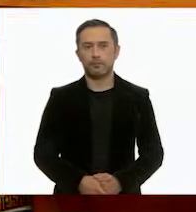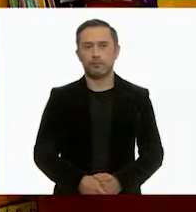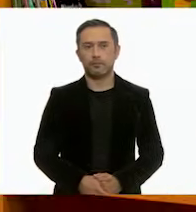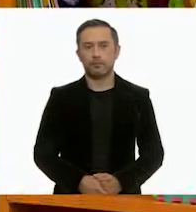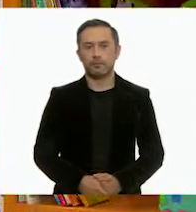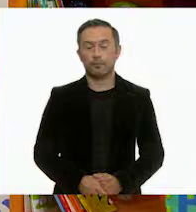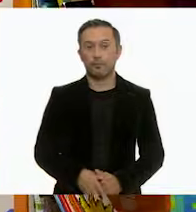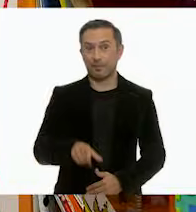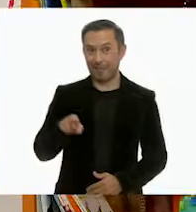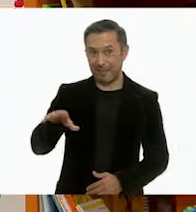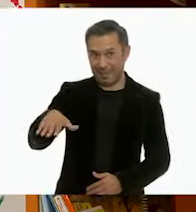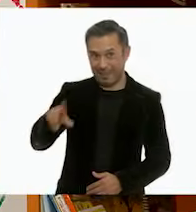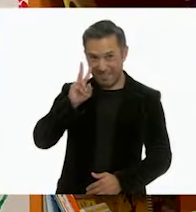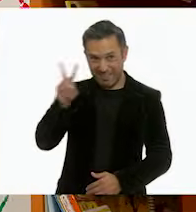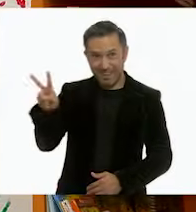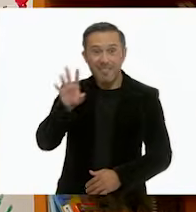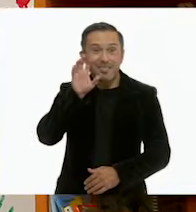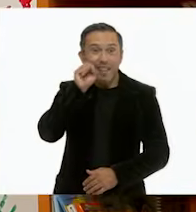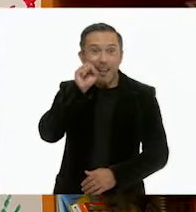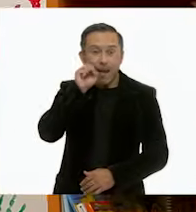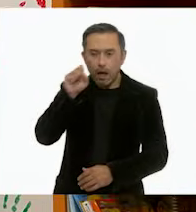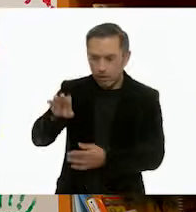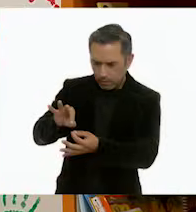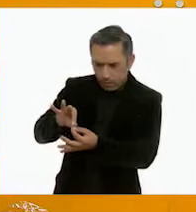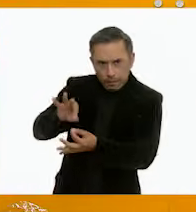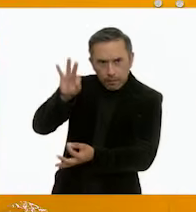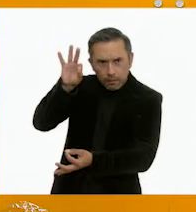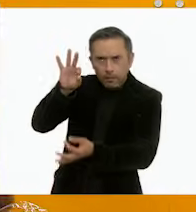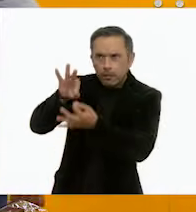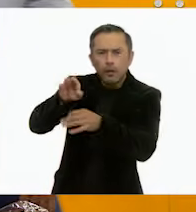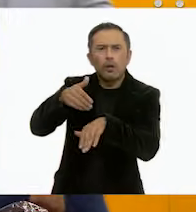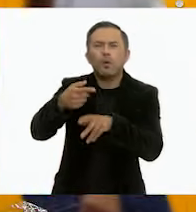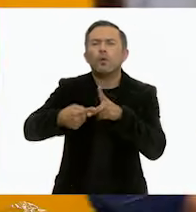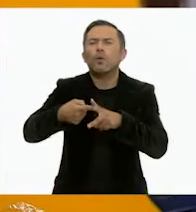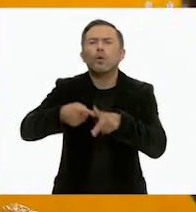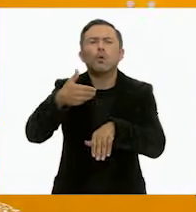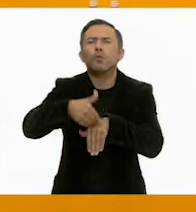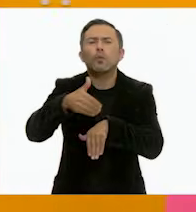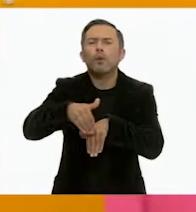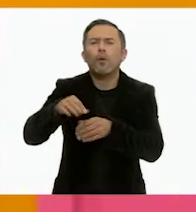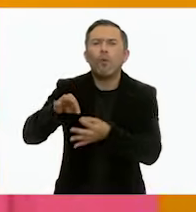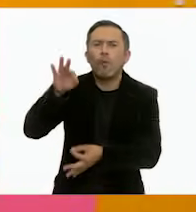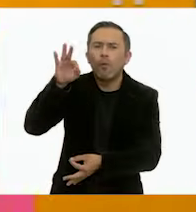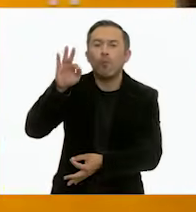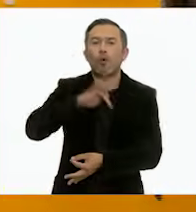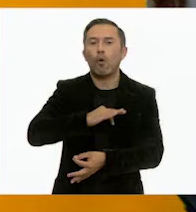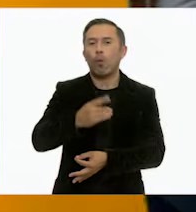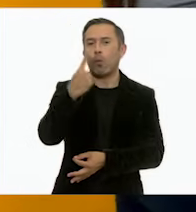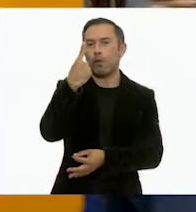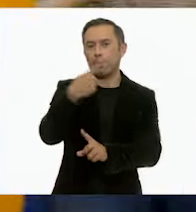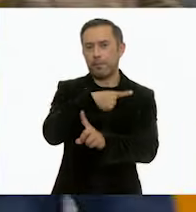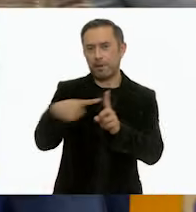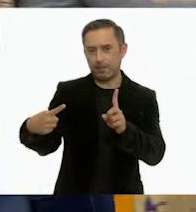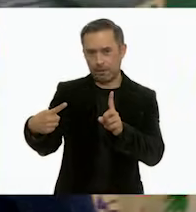El mueble naranja mide 1 agujeta y media. Muy bien, vamos a anotar.